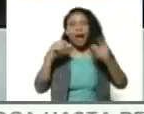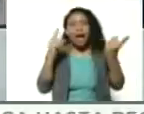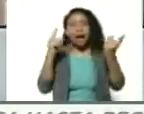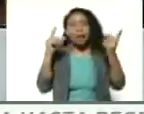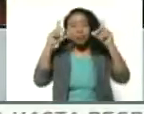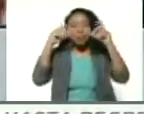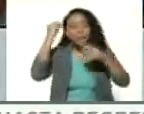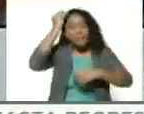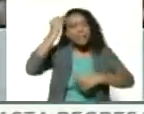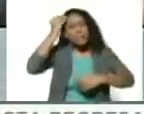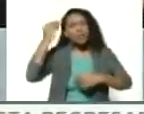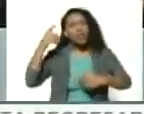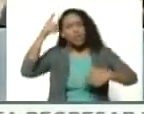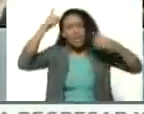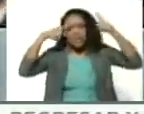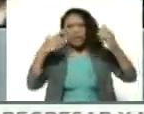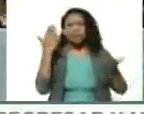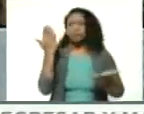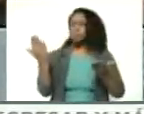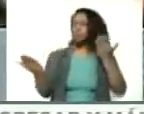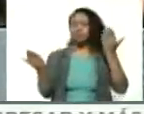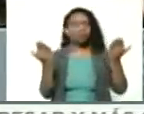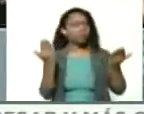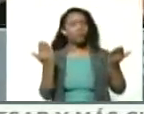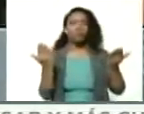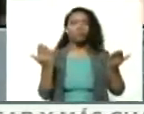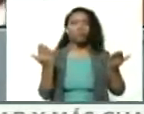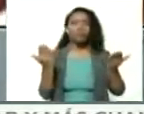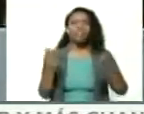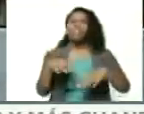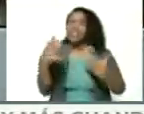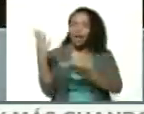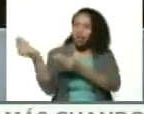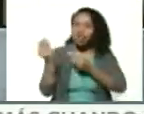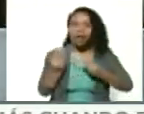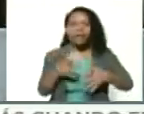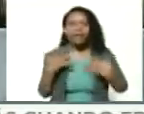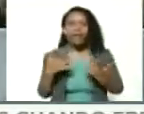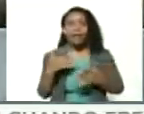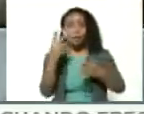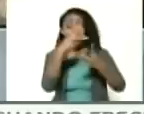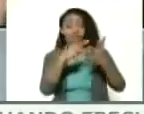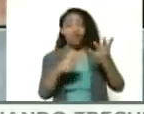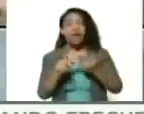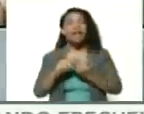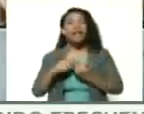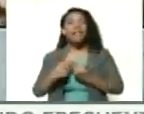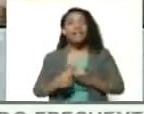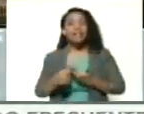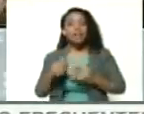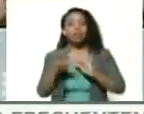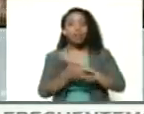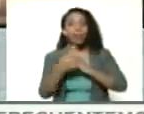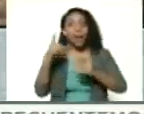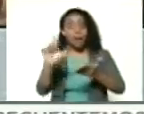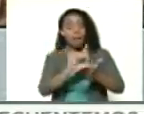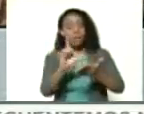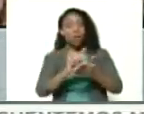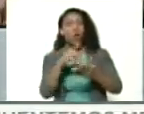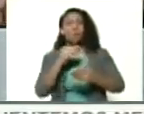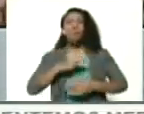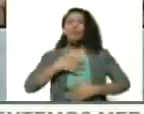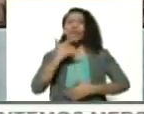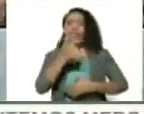pensamiento de Chávez? Hagamos la comparación. Ernesto Villegas, ¿qué nos trajiste? Ernesto nos trajo varias revistas, varios libros. ¿Qué me puedes